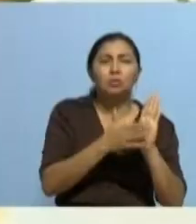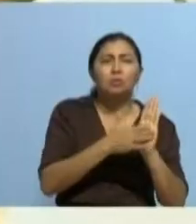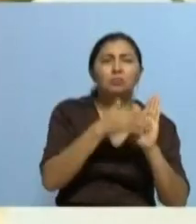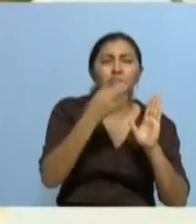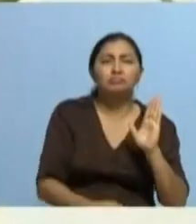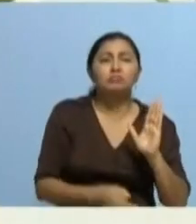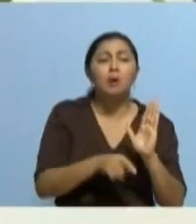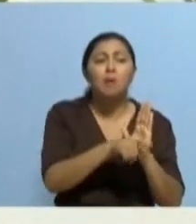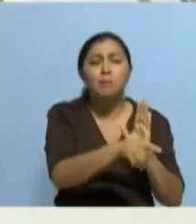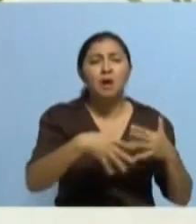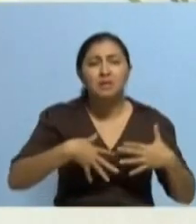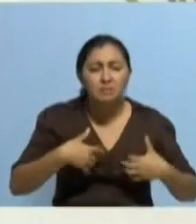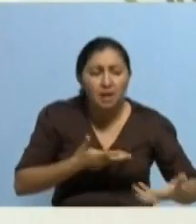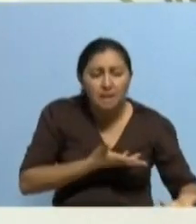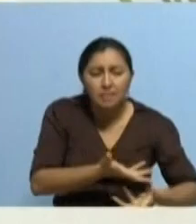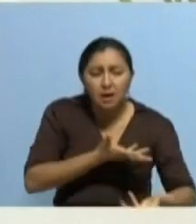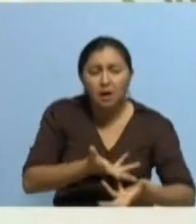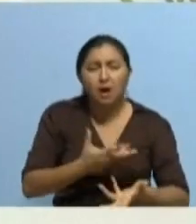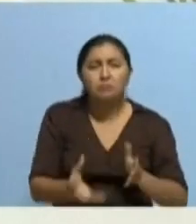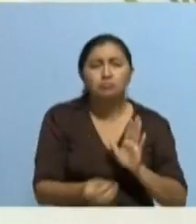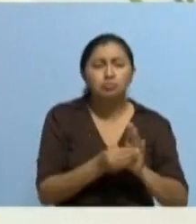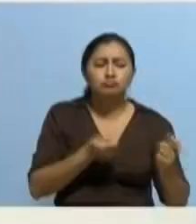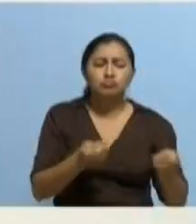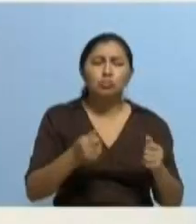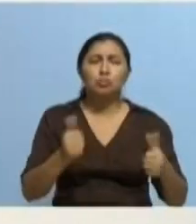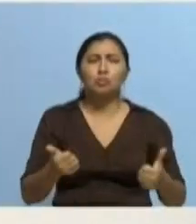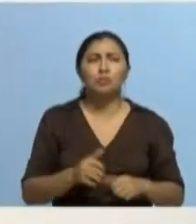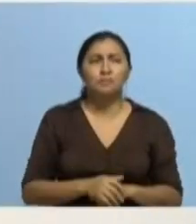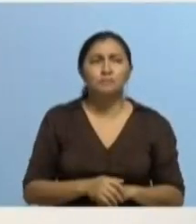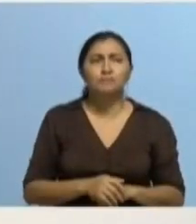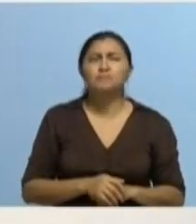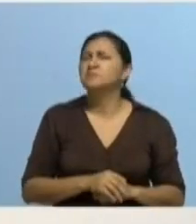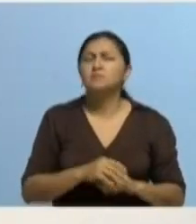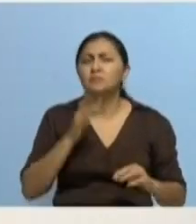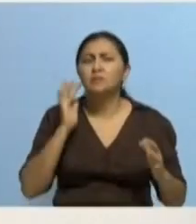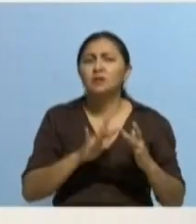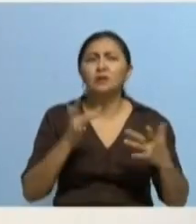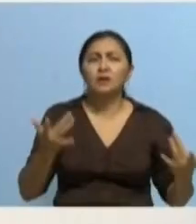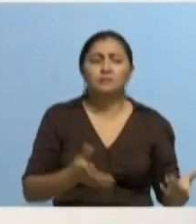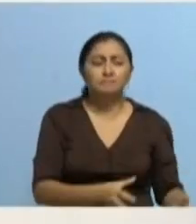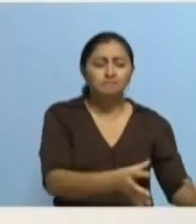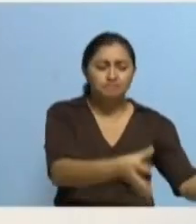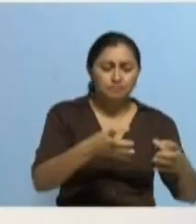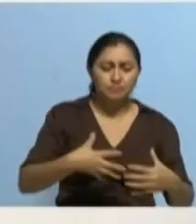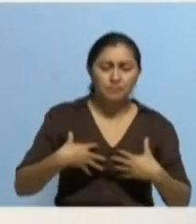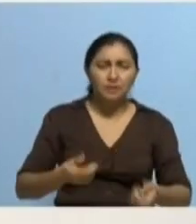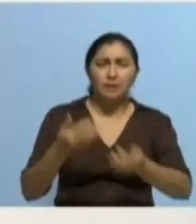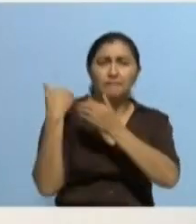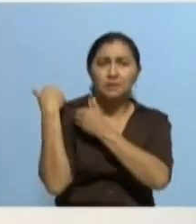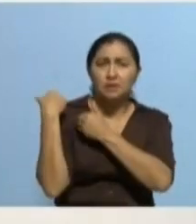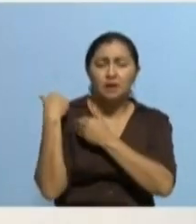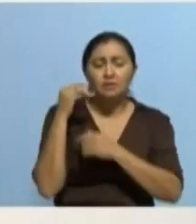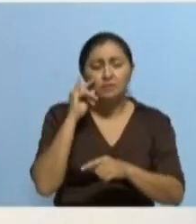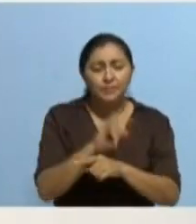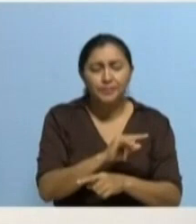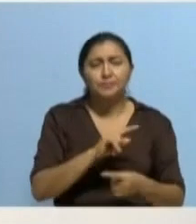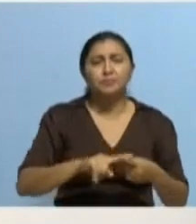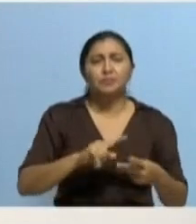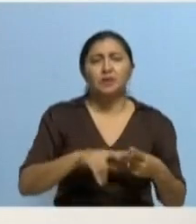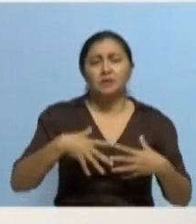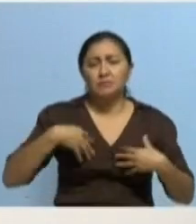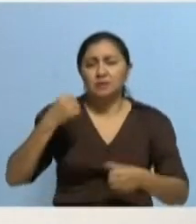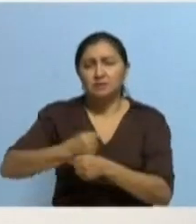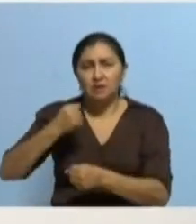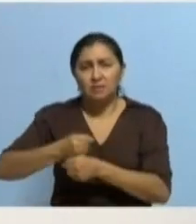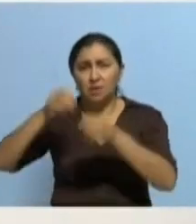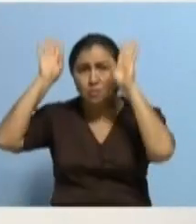las interacciones entre humanos y animales. Desde lo que tiene que ver con la tenencia responsable de animales domésticos, pasando por los animales de trabajo y